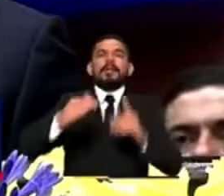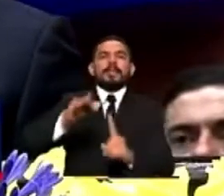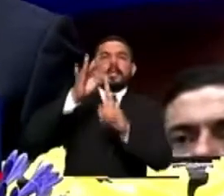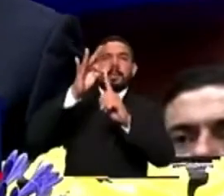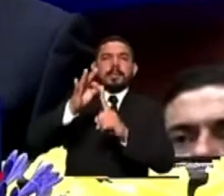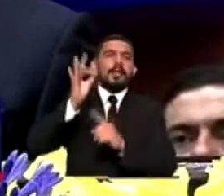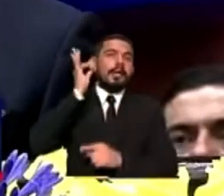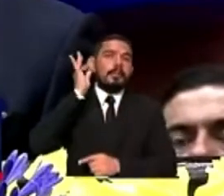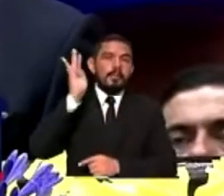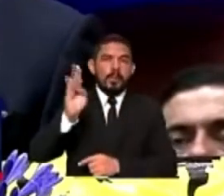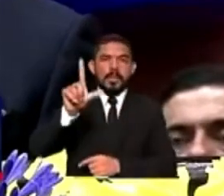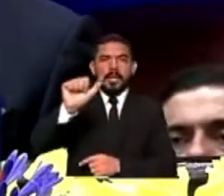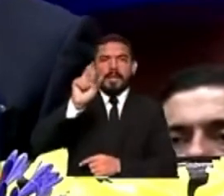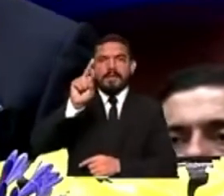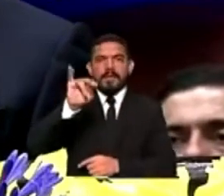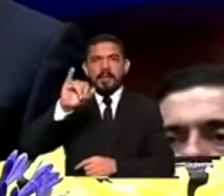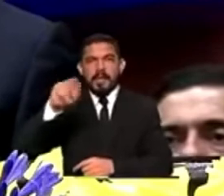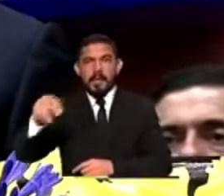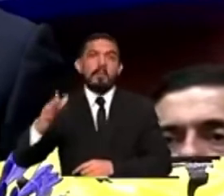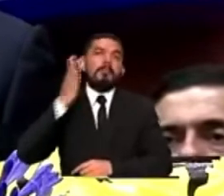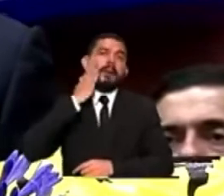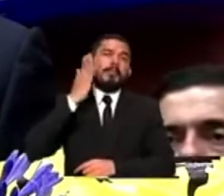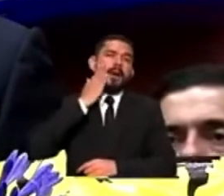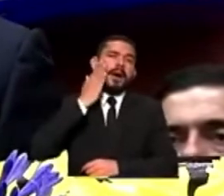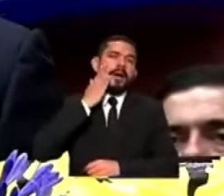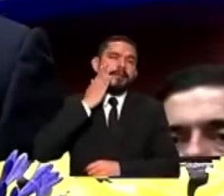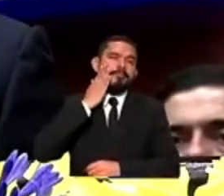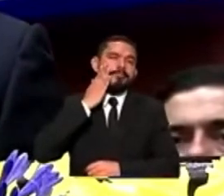a mi esposa Lavinia, a mi madre